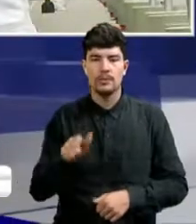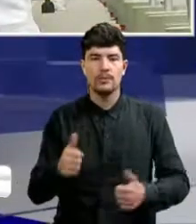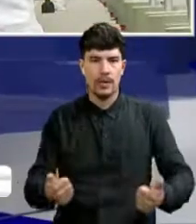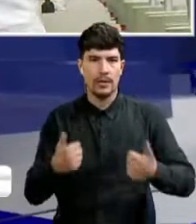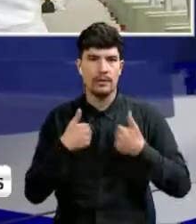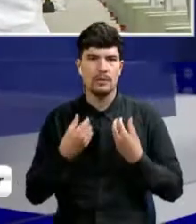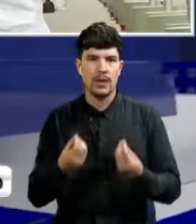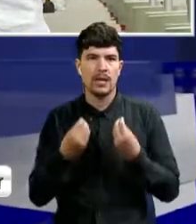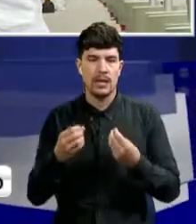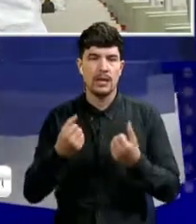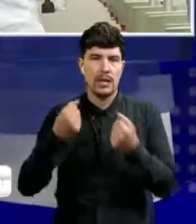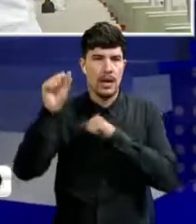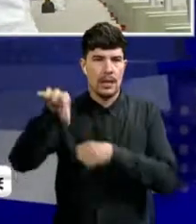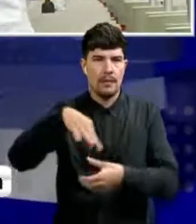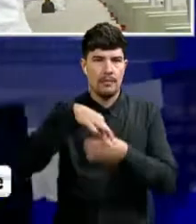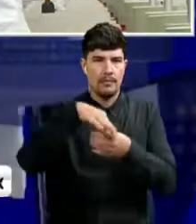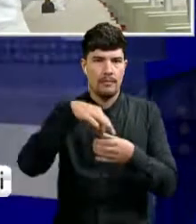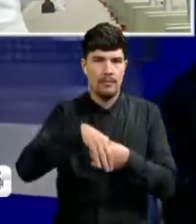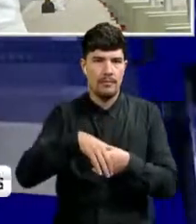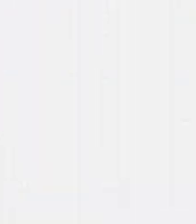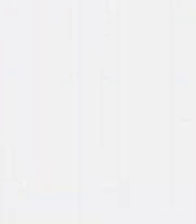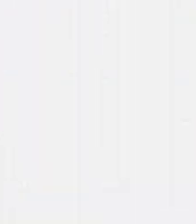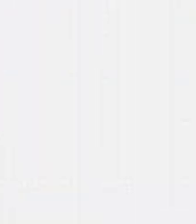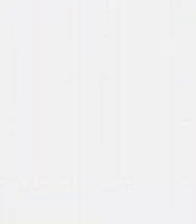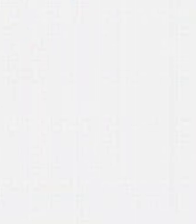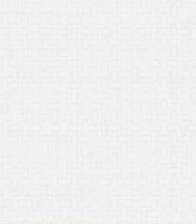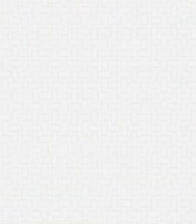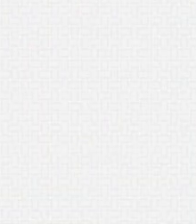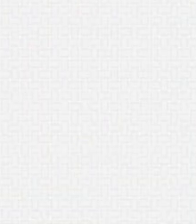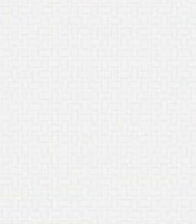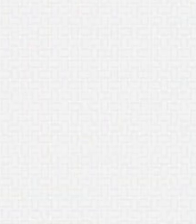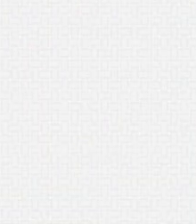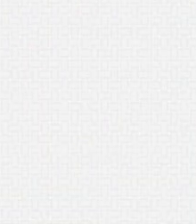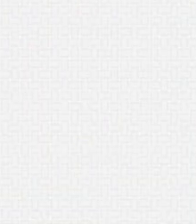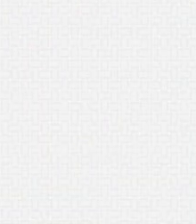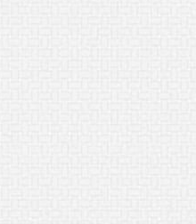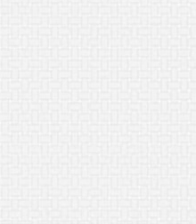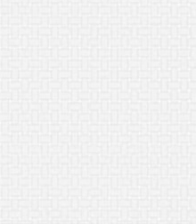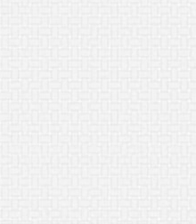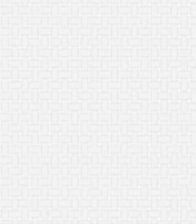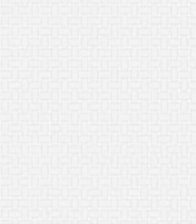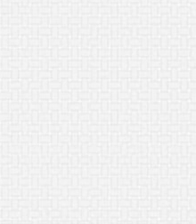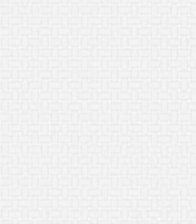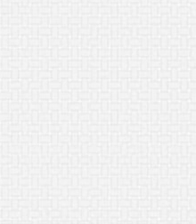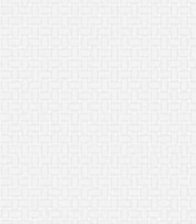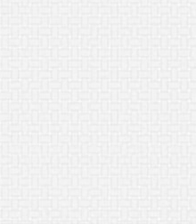para ganar electores. Volvemos a estudio, que tengan una feliz tarde. Canaltro.com